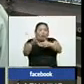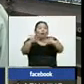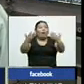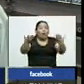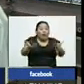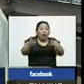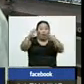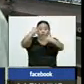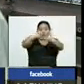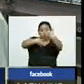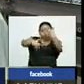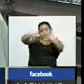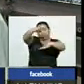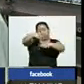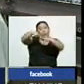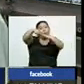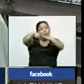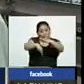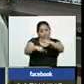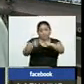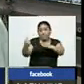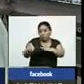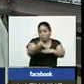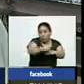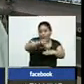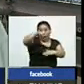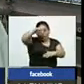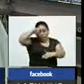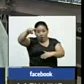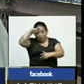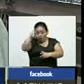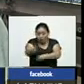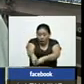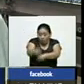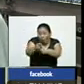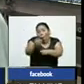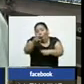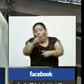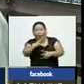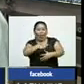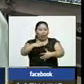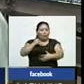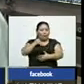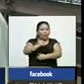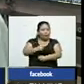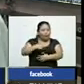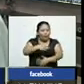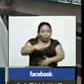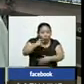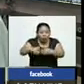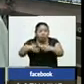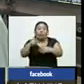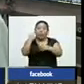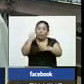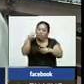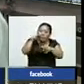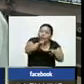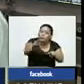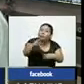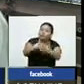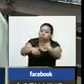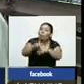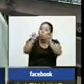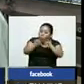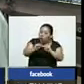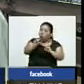sobre todo en agua profunda. Así que aquellas personas que dedican a la pesca artesanal y deportiva tienen que valorar estas condiciones antes de realizar sus